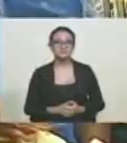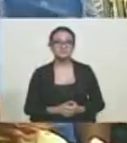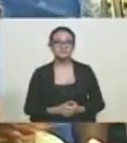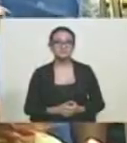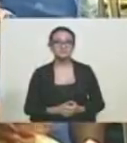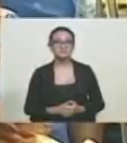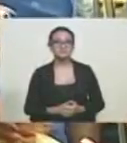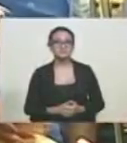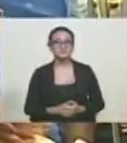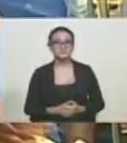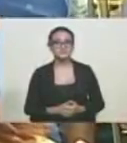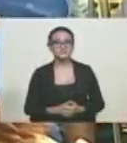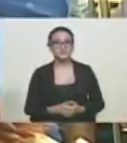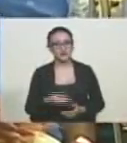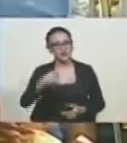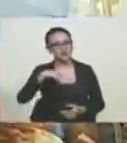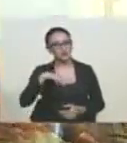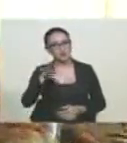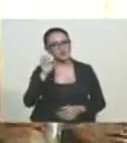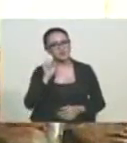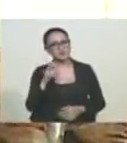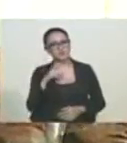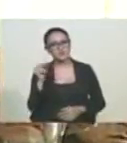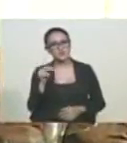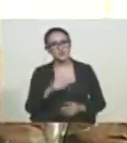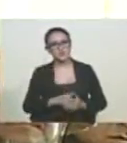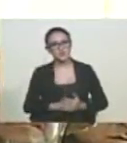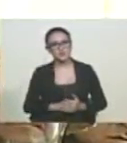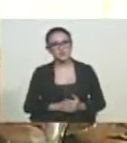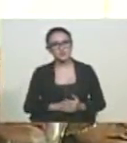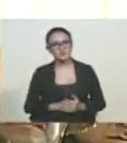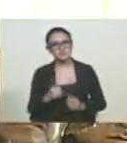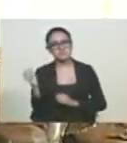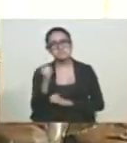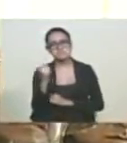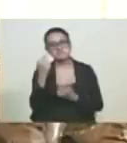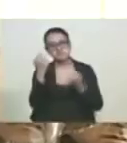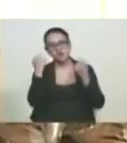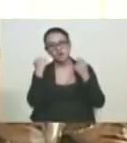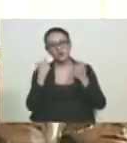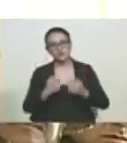Pero así fue, nosotros lo entendemos y no le paramos a eso.